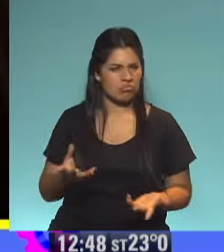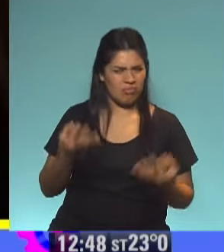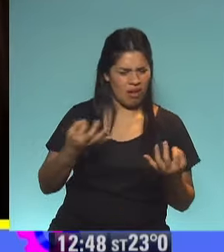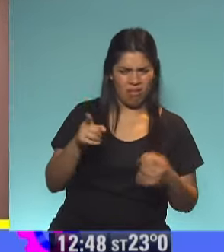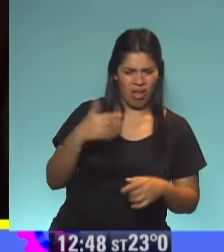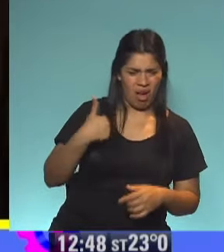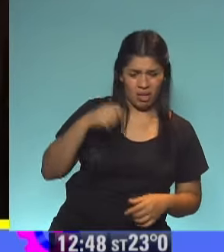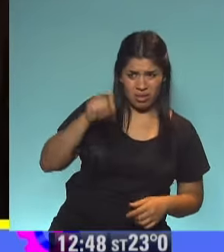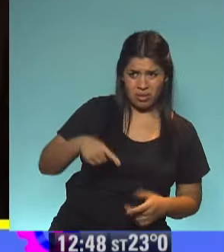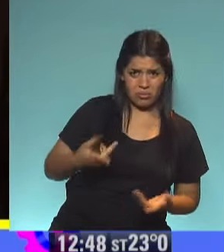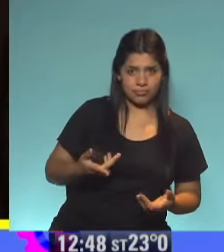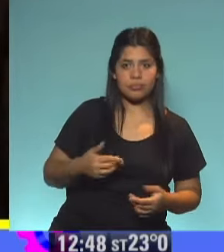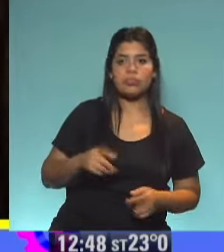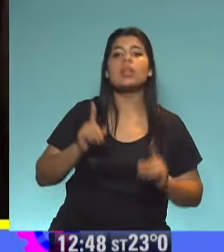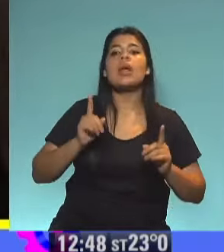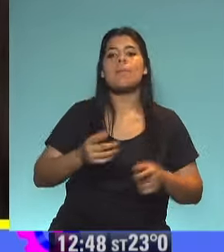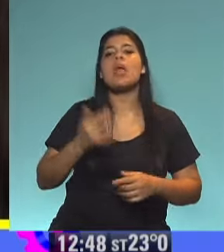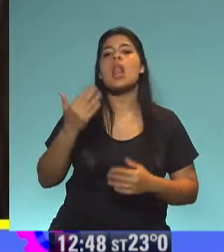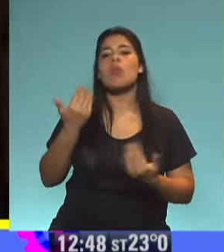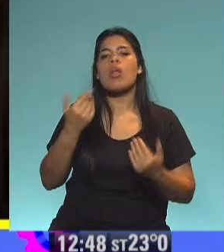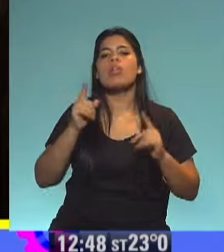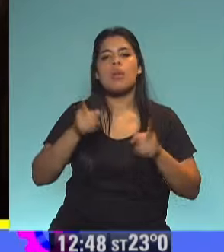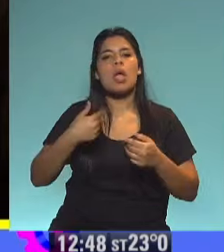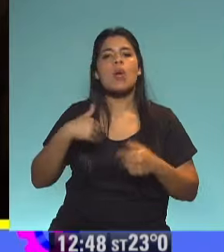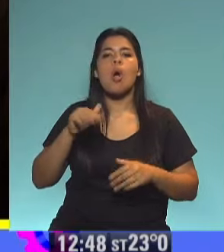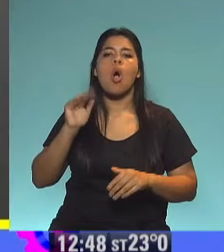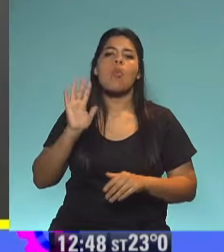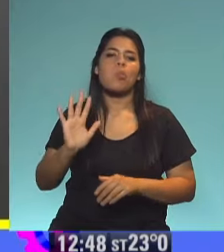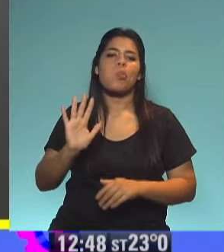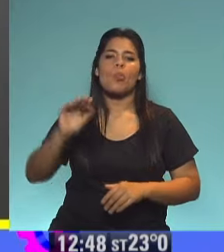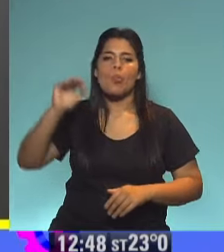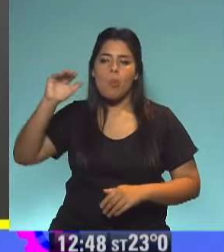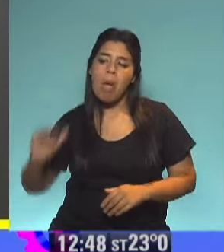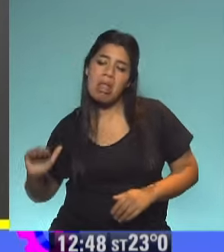Porque es petizo o es flaco, muy flaco.